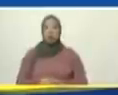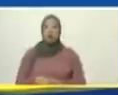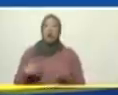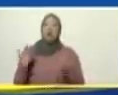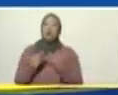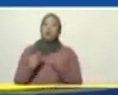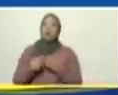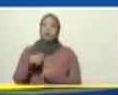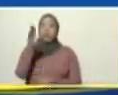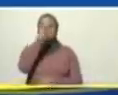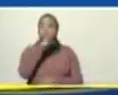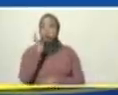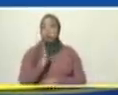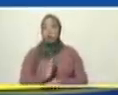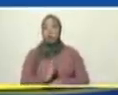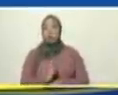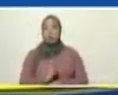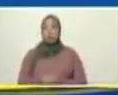Brasil para que